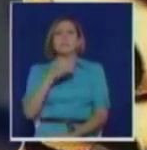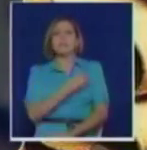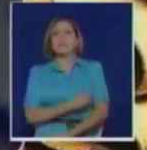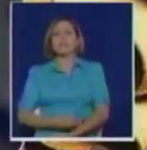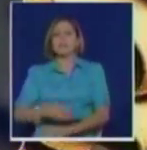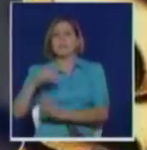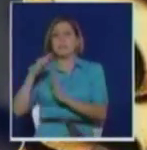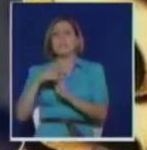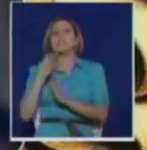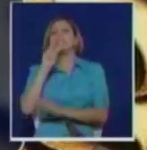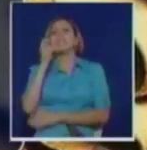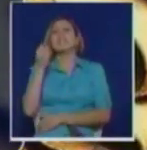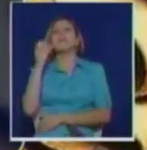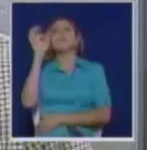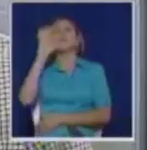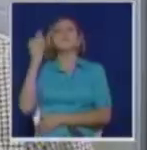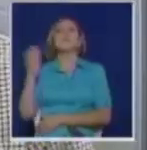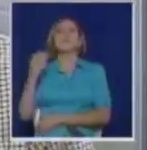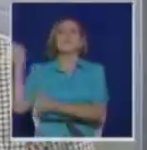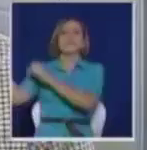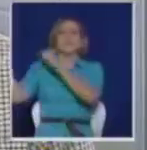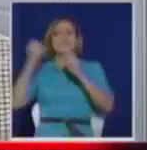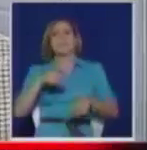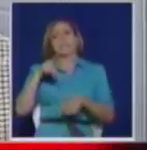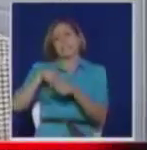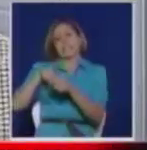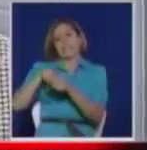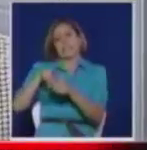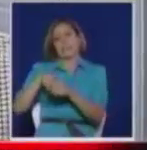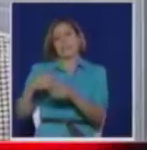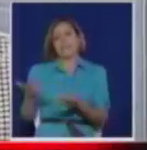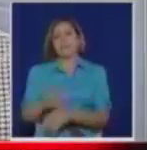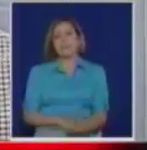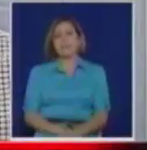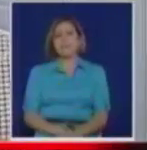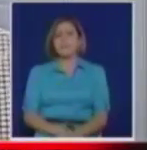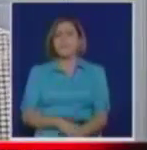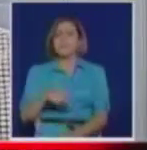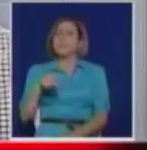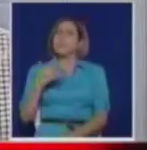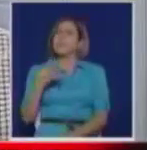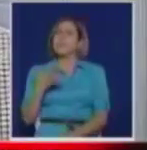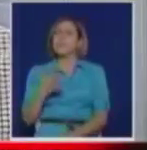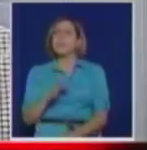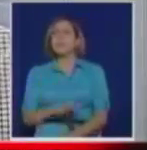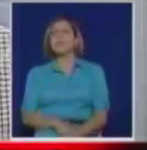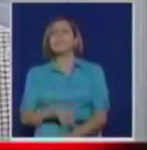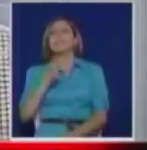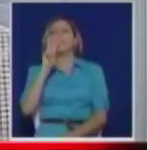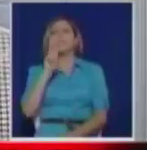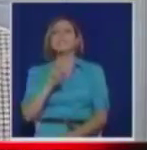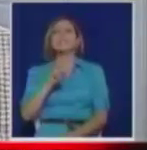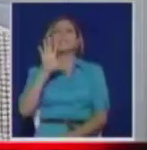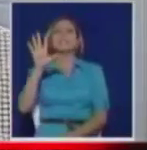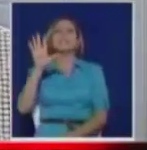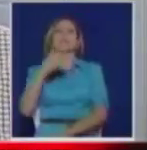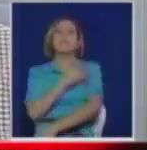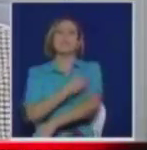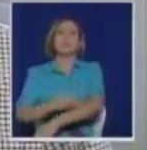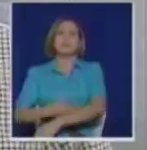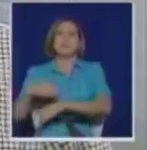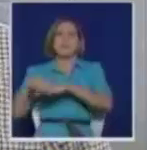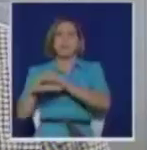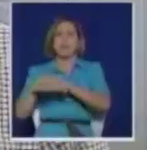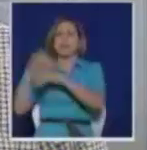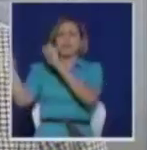El 70% vino de China. Año 2012 ingresaron cerca de 75 millones de pares, pero lo grave es que de